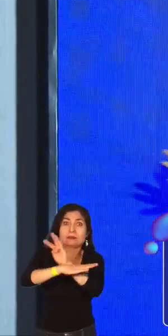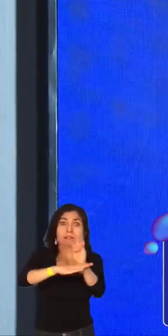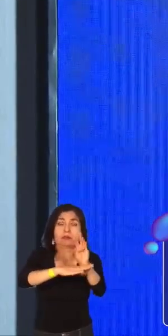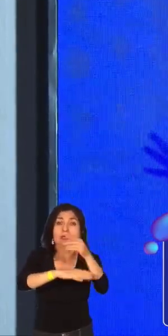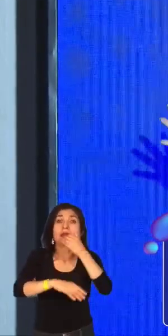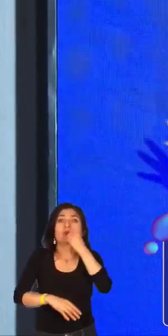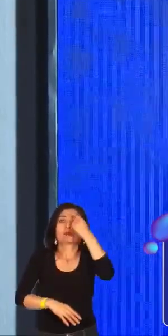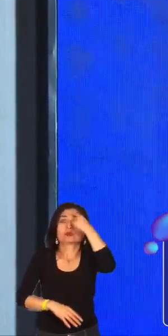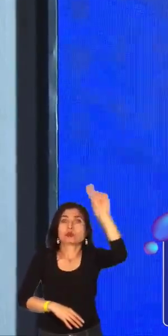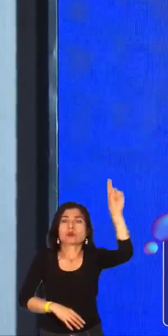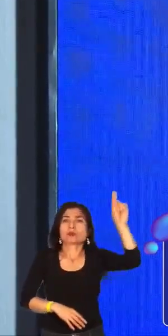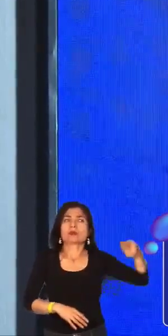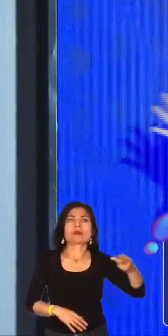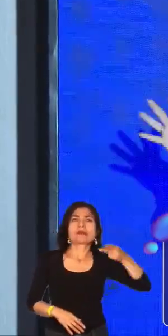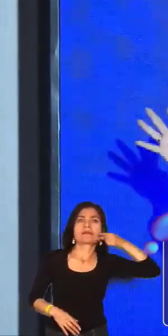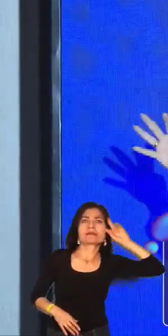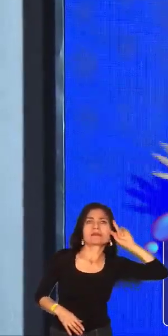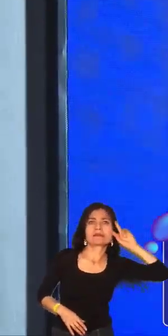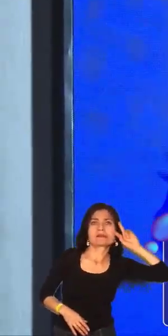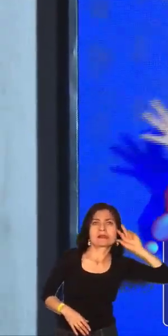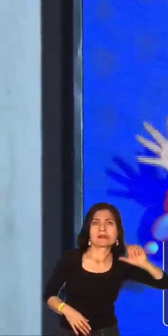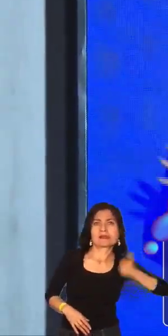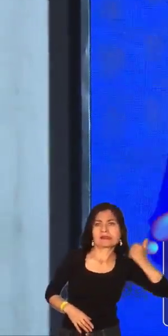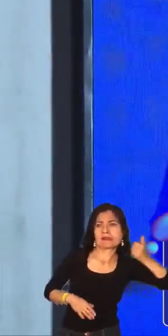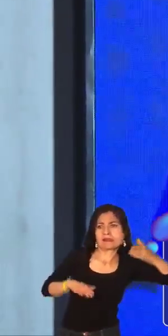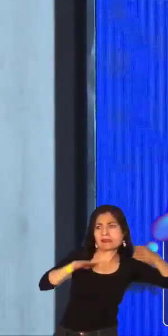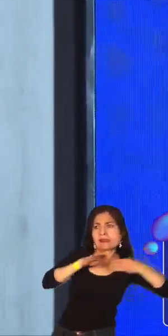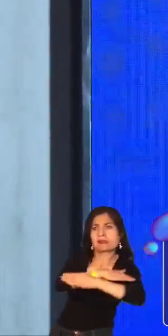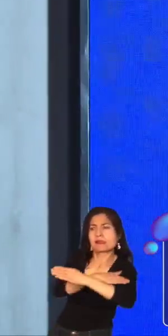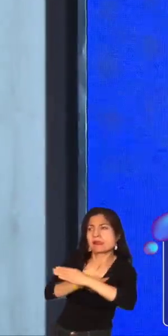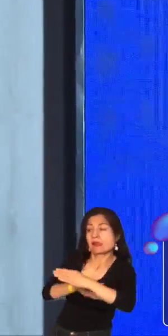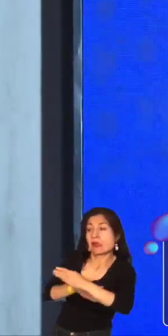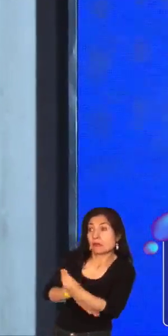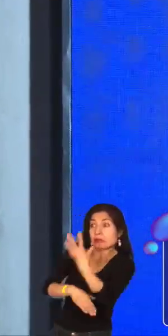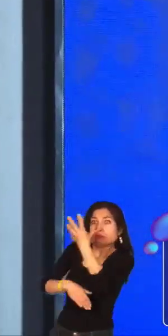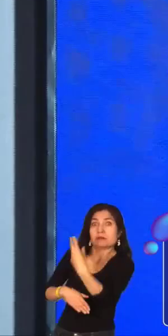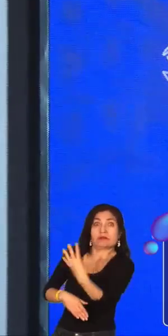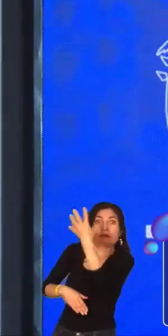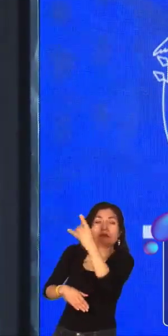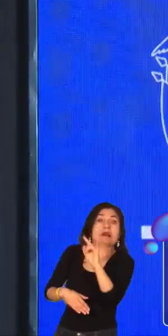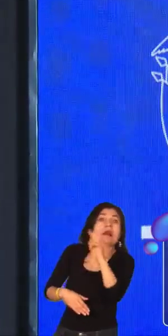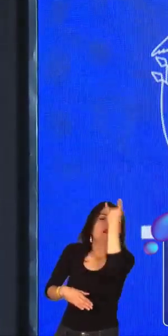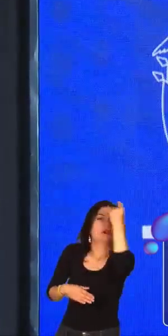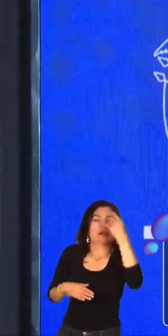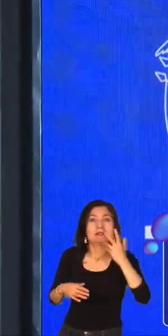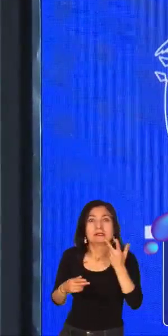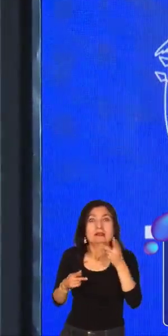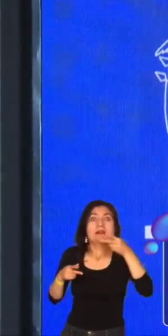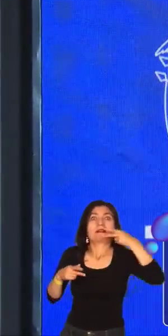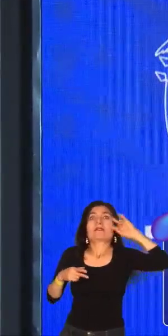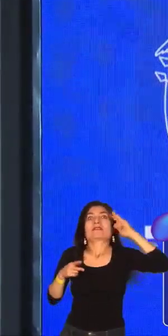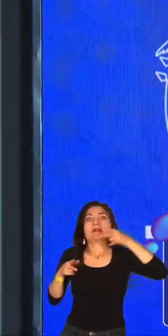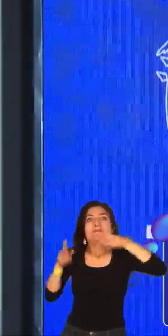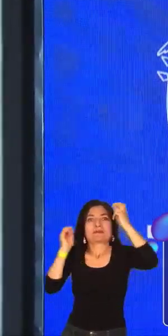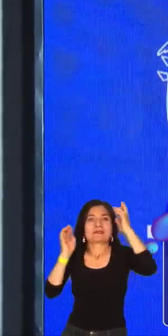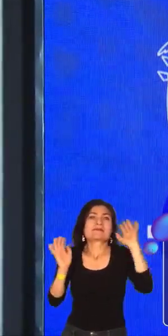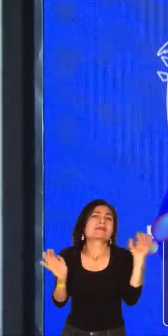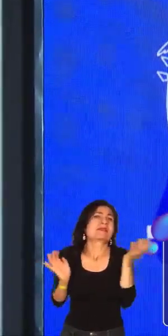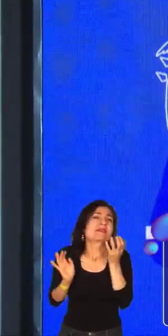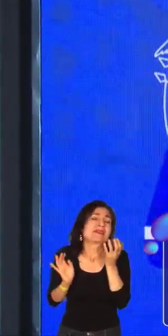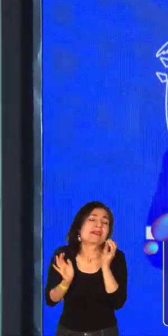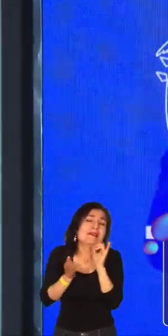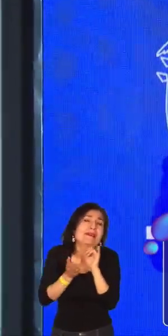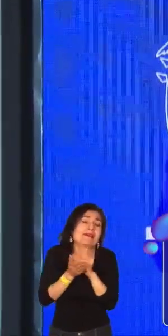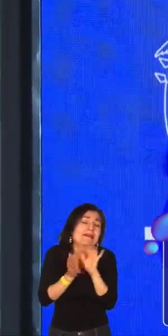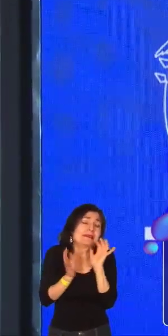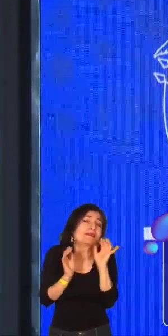repente aparezca un hacker, ¿verdad? Que nos ponga un mensaje que no es lo que queremos transmitir, por decir una de las cosas, entre comillas, más inocentes que nos